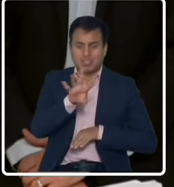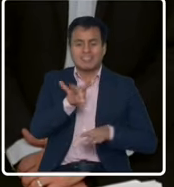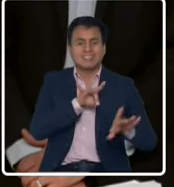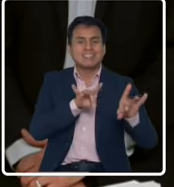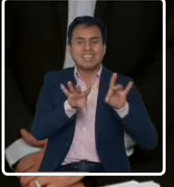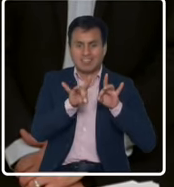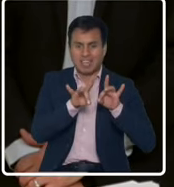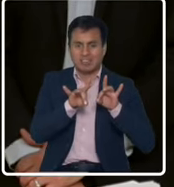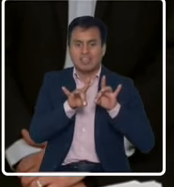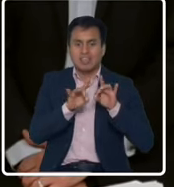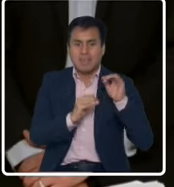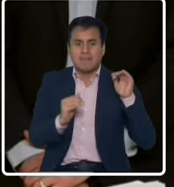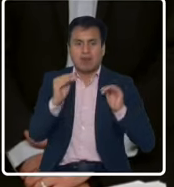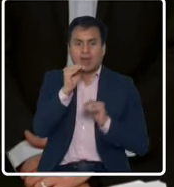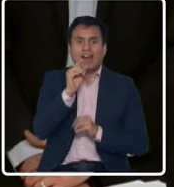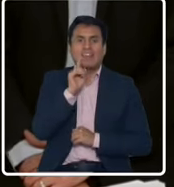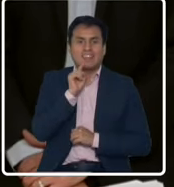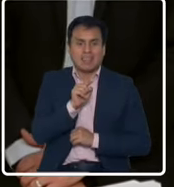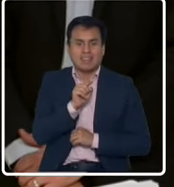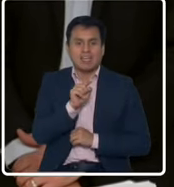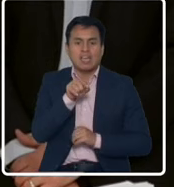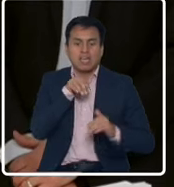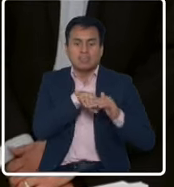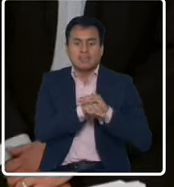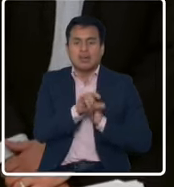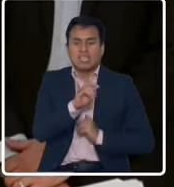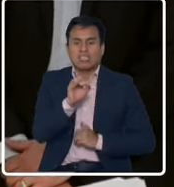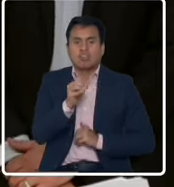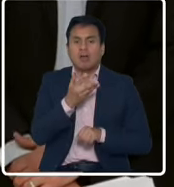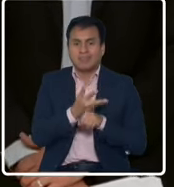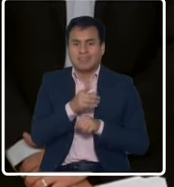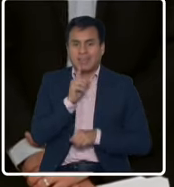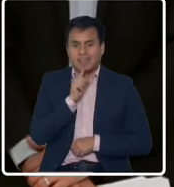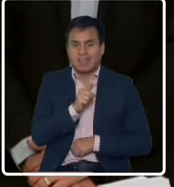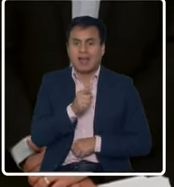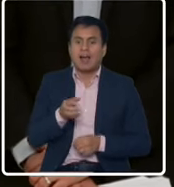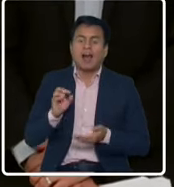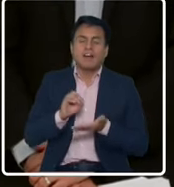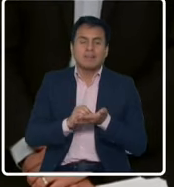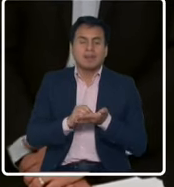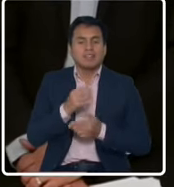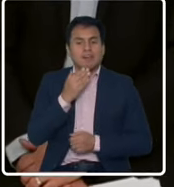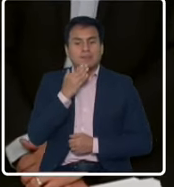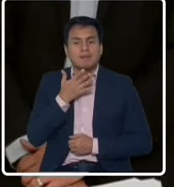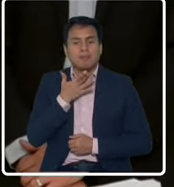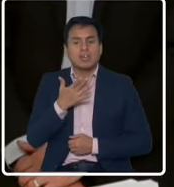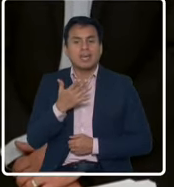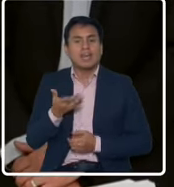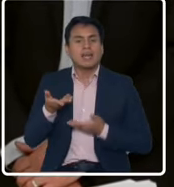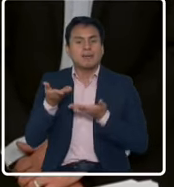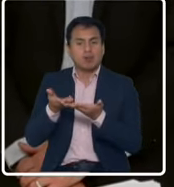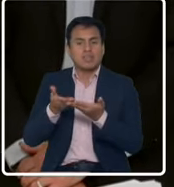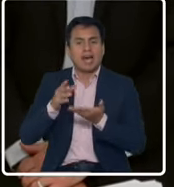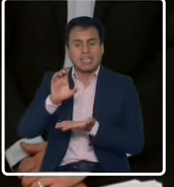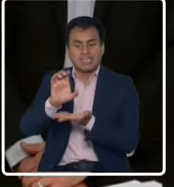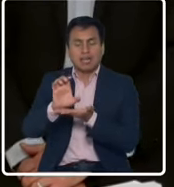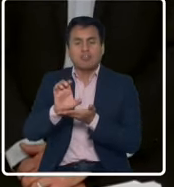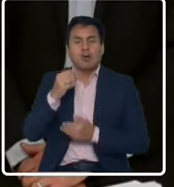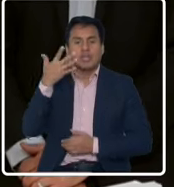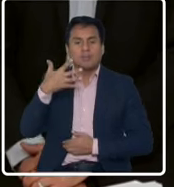seleccionados por la envergadura que tienen por las reservas de litio que presentan y además porque reportan al estado